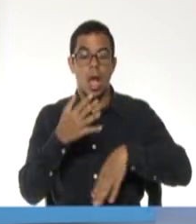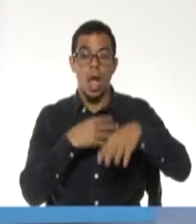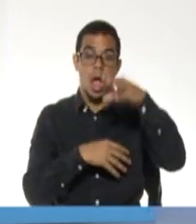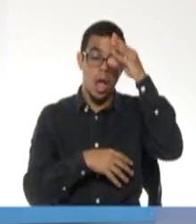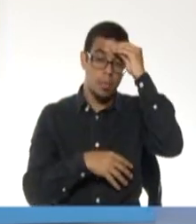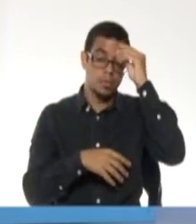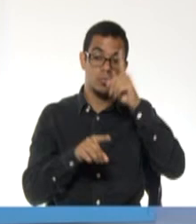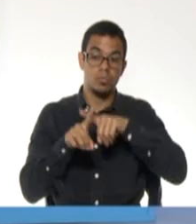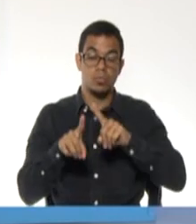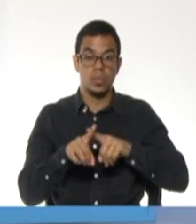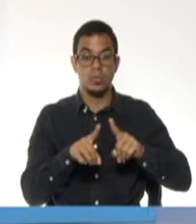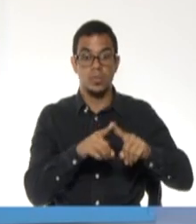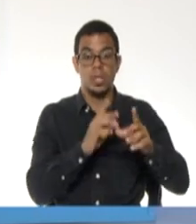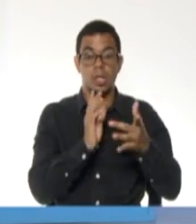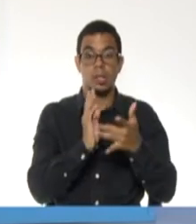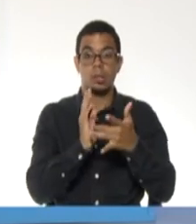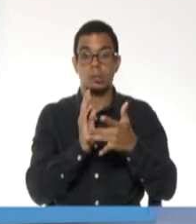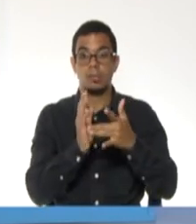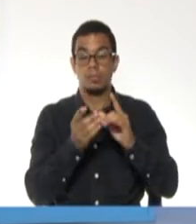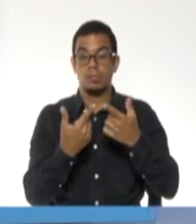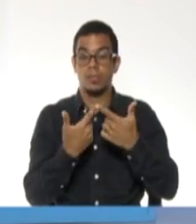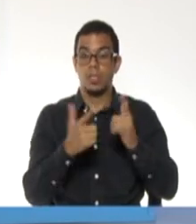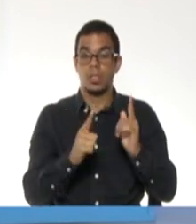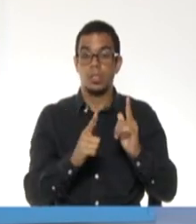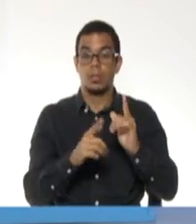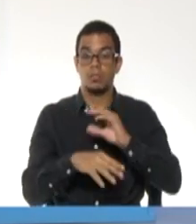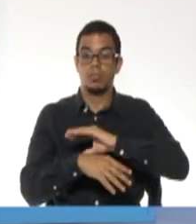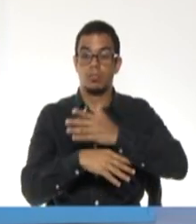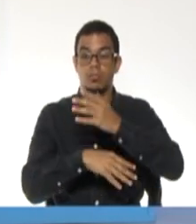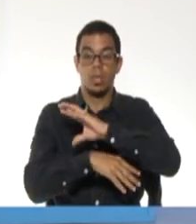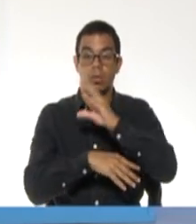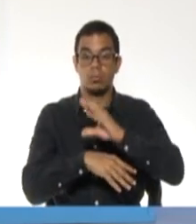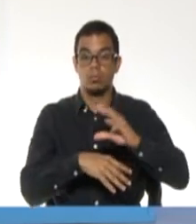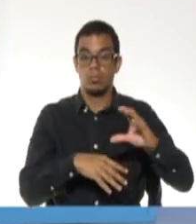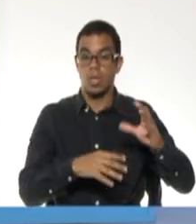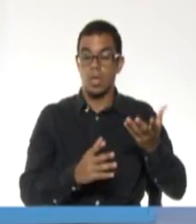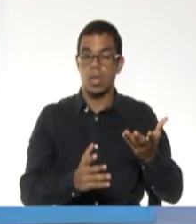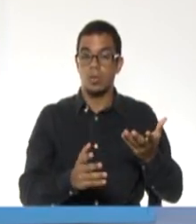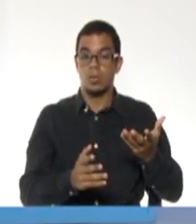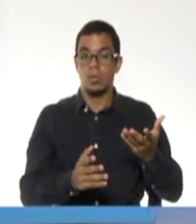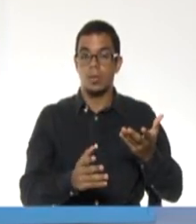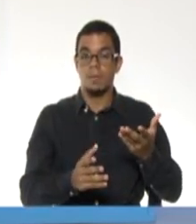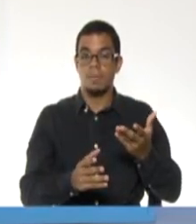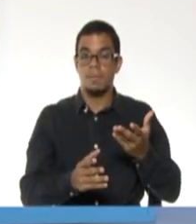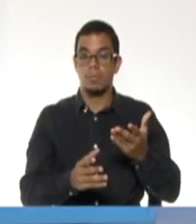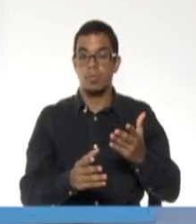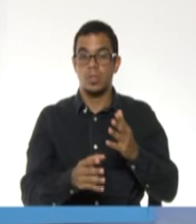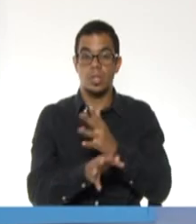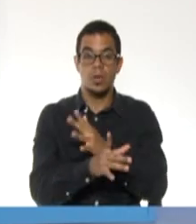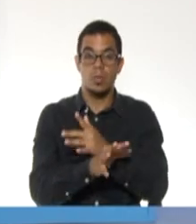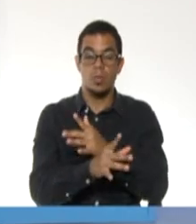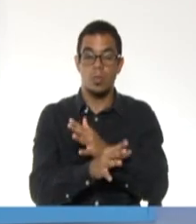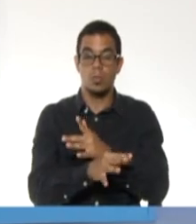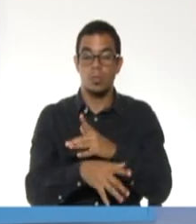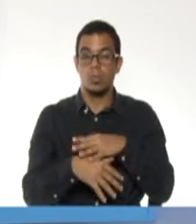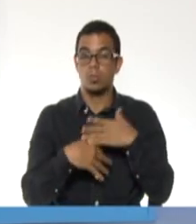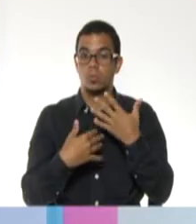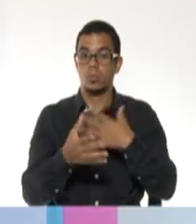las distintas aplicaciones de código abierto que están al alcance de nuestros estudiantes para la creación de materiales